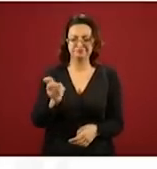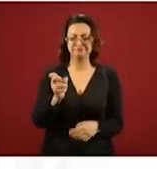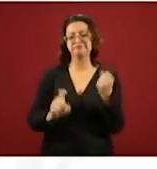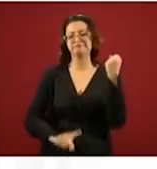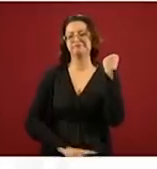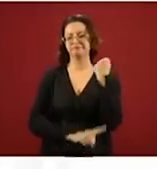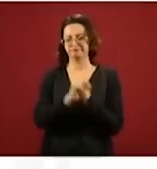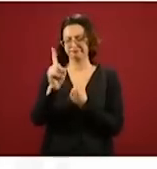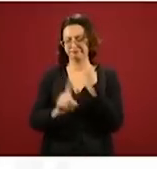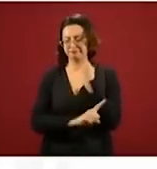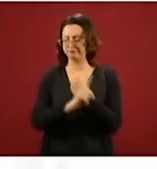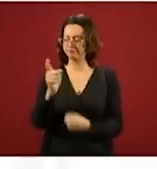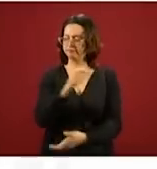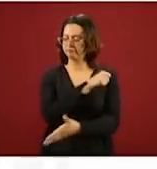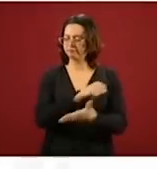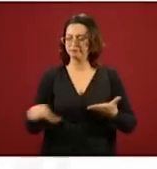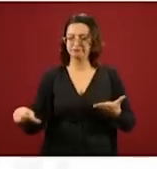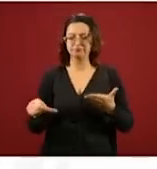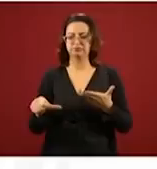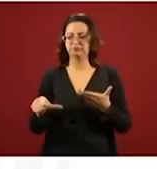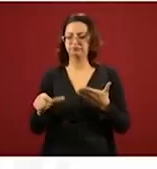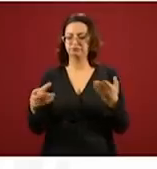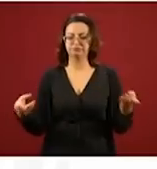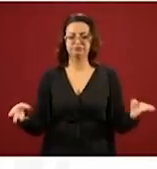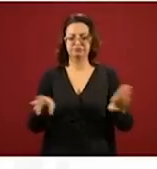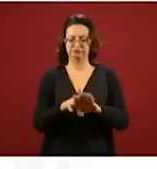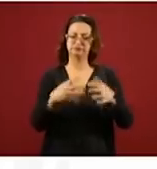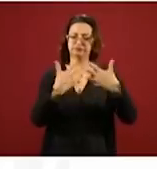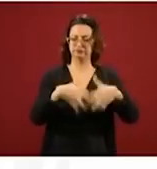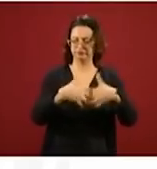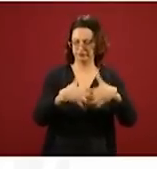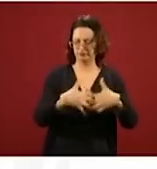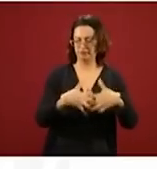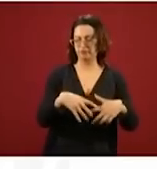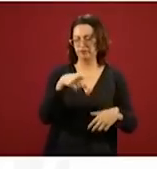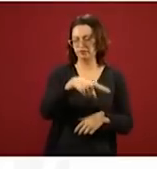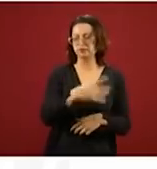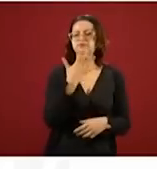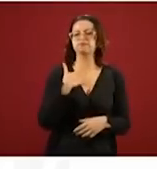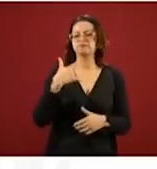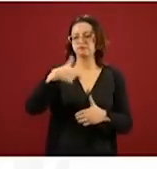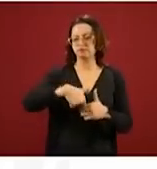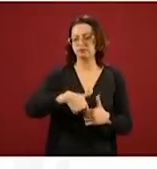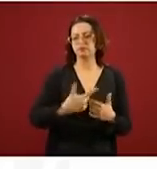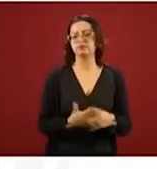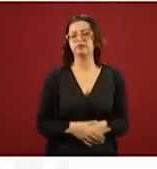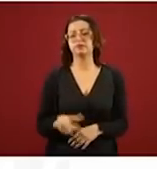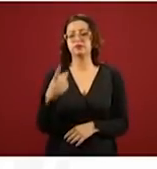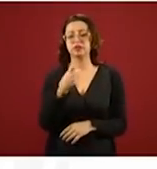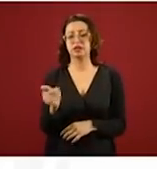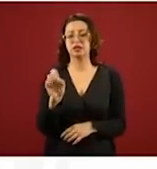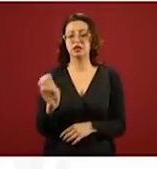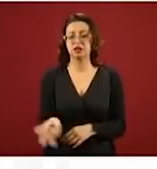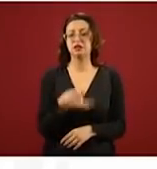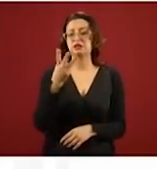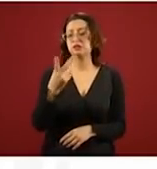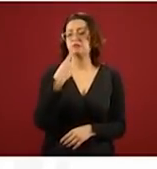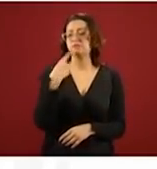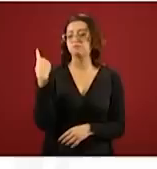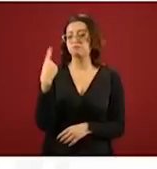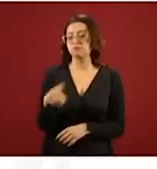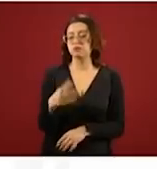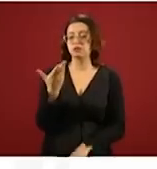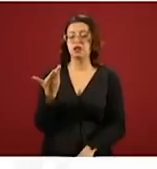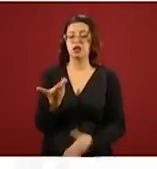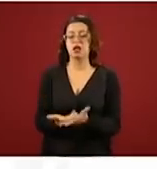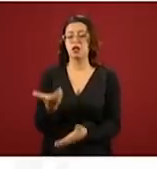problemas y las inmovilizamos vanger mangueras bomba 103 denuncias penales presentadas a la